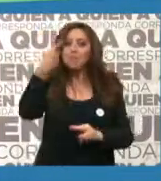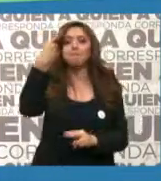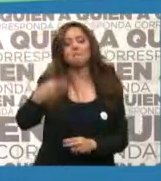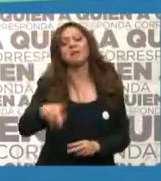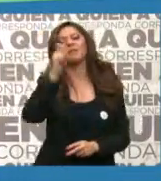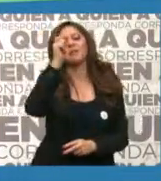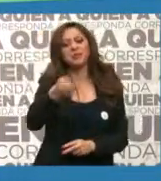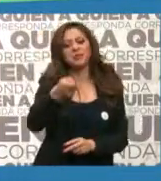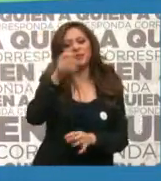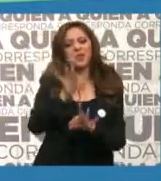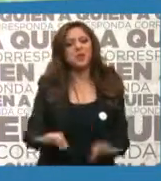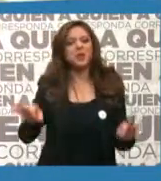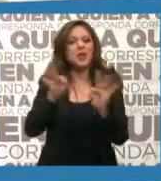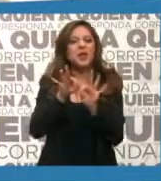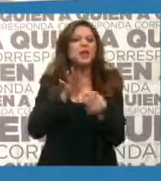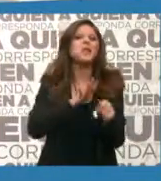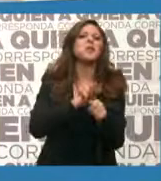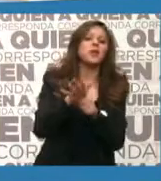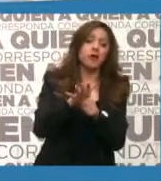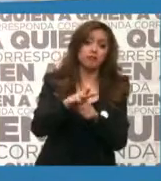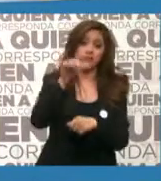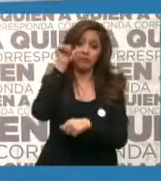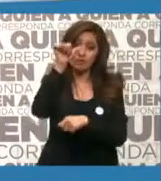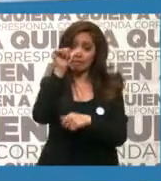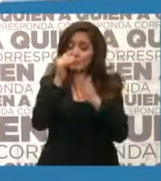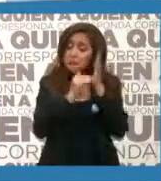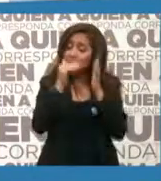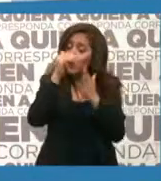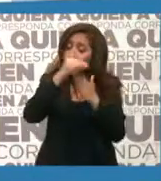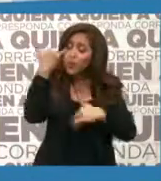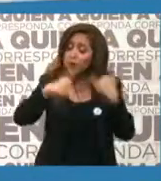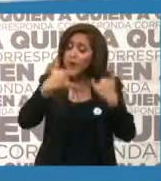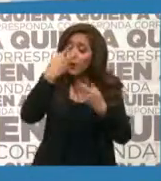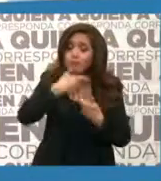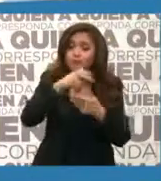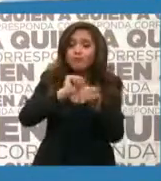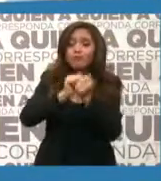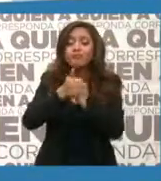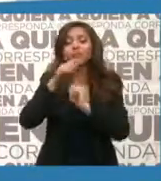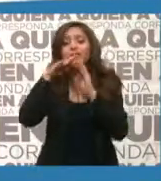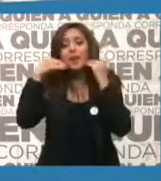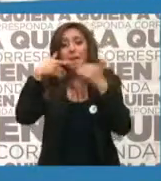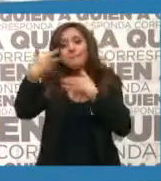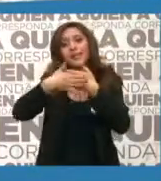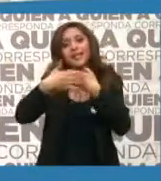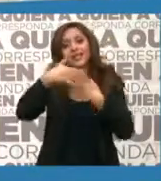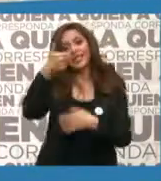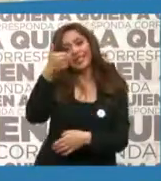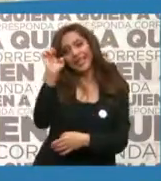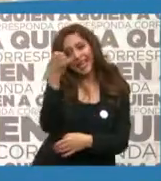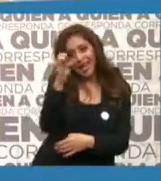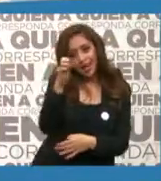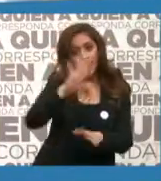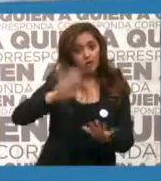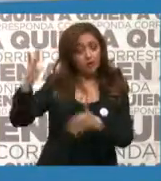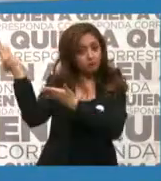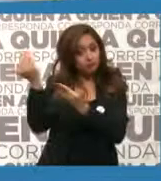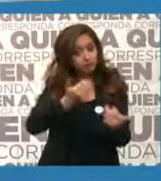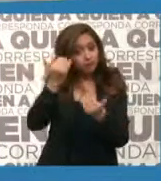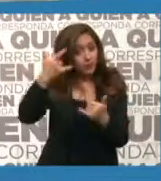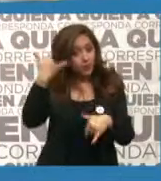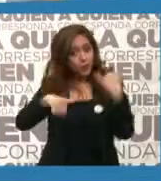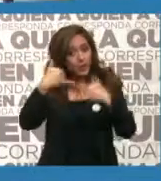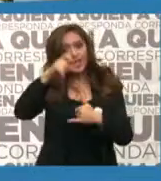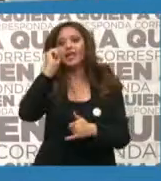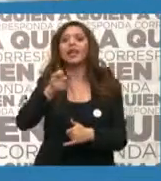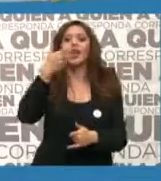muy buena razón, licenciado. Esas 16 millones de sonrisas que estamos buscando para el 6 de enero. Así es, trajeron sus juguetes muy cumplidos los muchachos